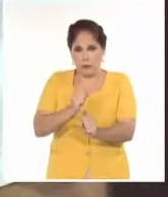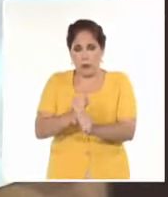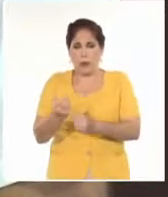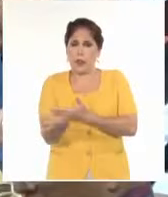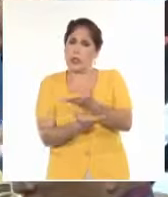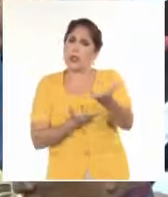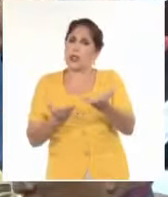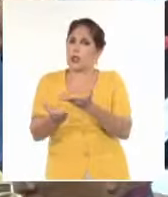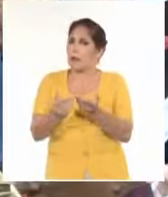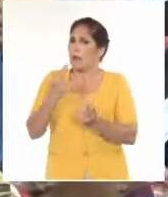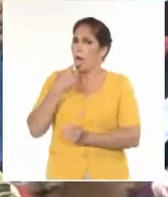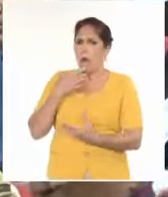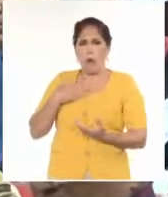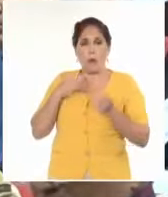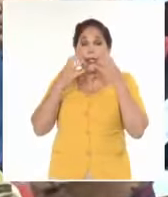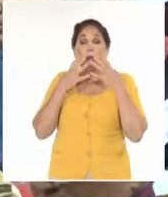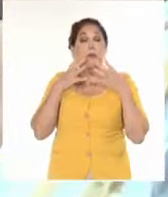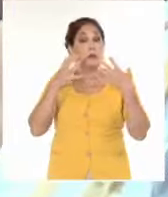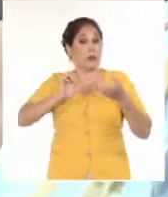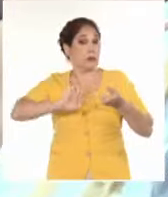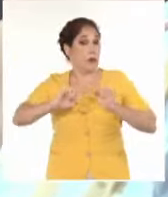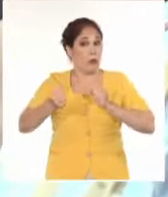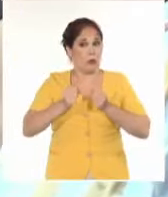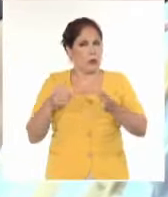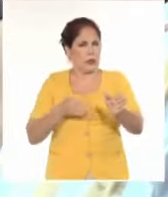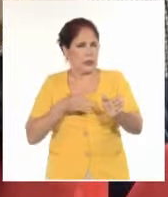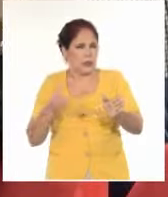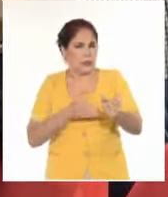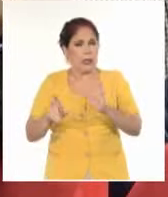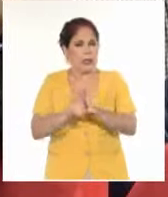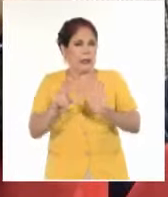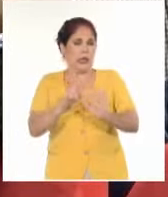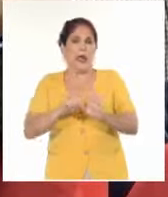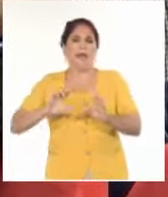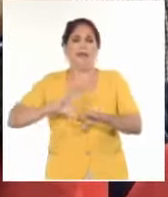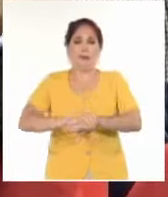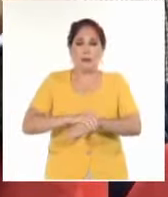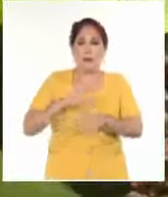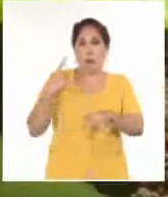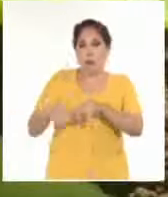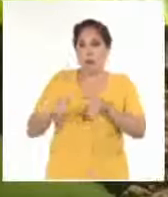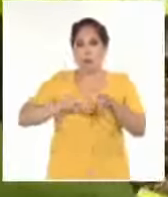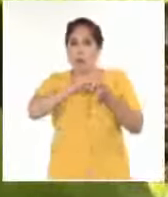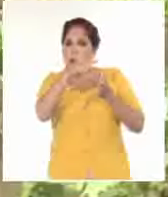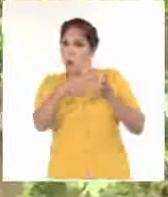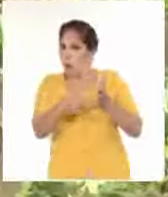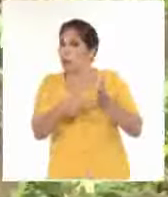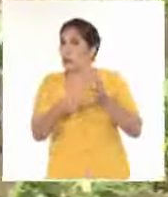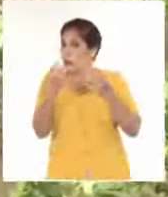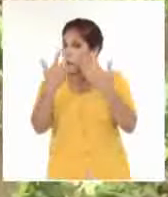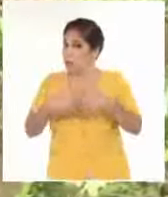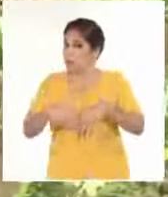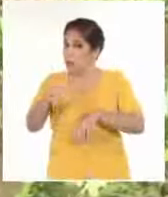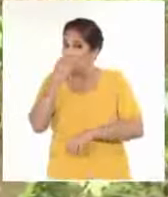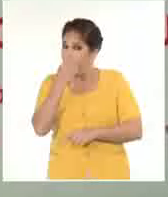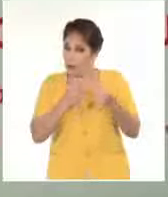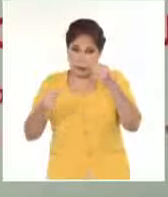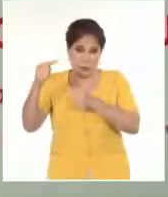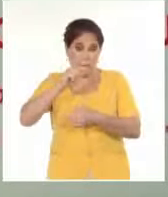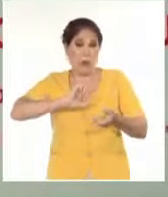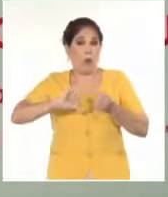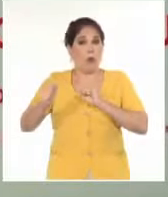se puntualizó la importancia del control de indisciplinas e ilegalidades, el papel de la junta directiva en la producción de alimentos, el control de